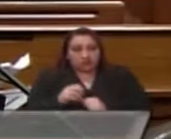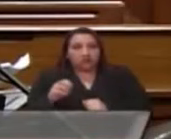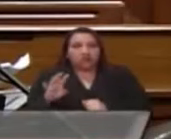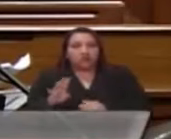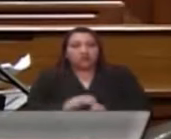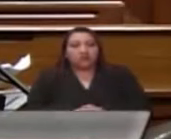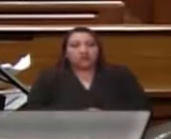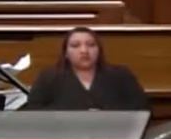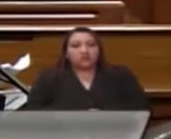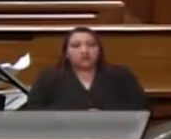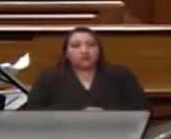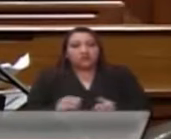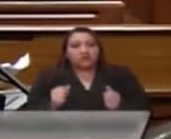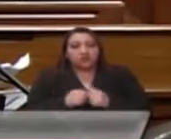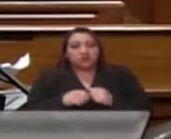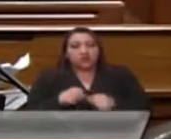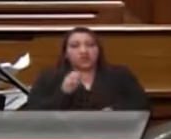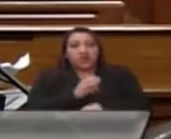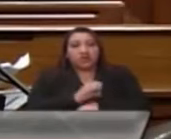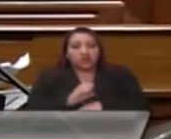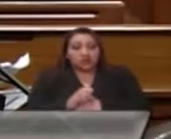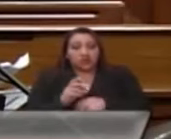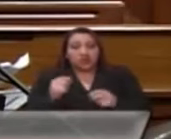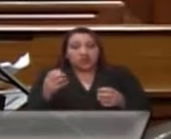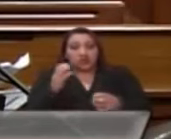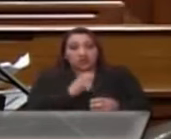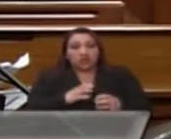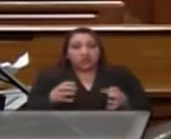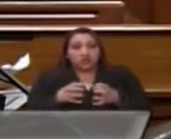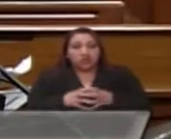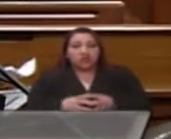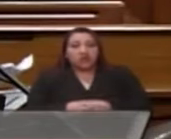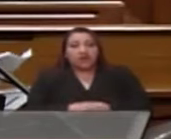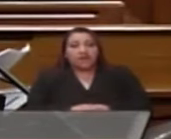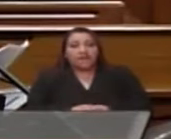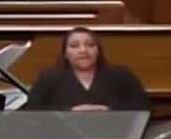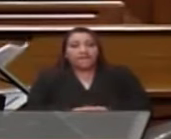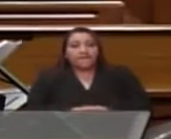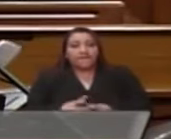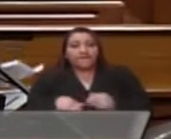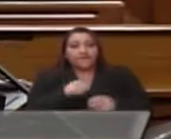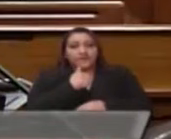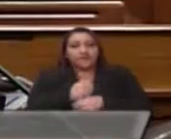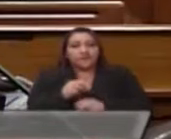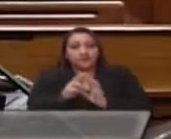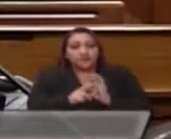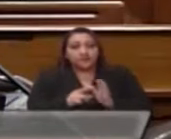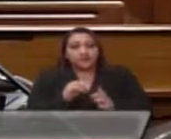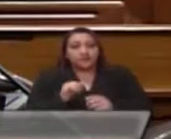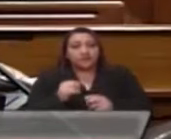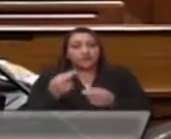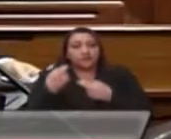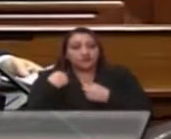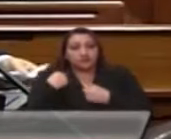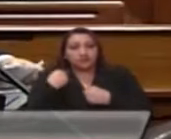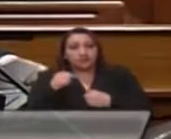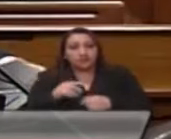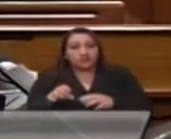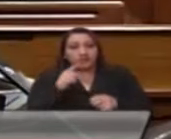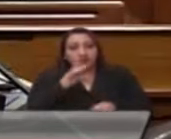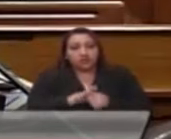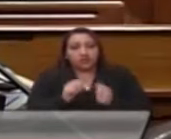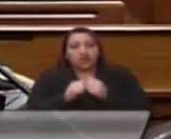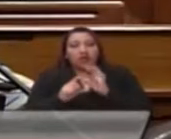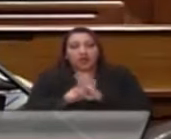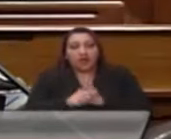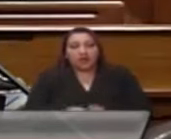2004, con la respectiva capacitación y concientización de las autoridades regionales encargadas de hacer cumplir